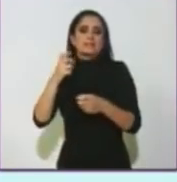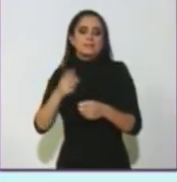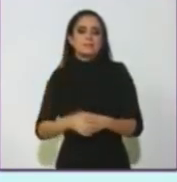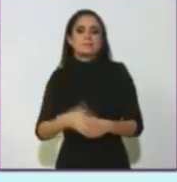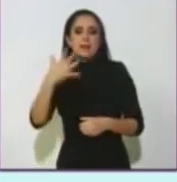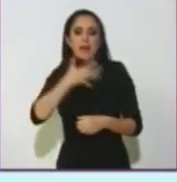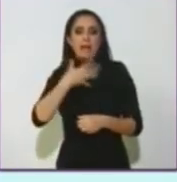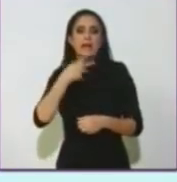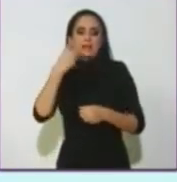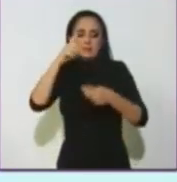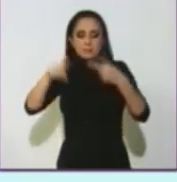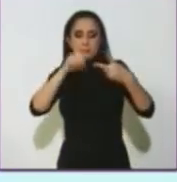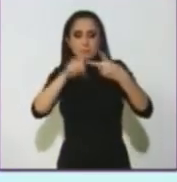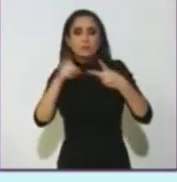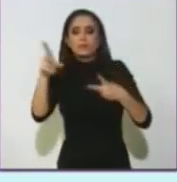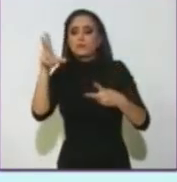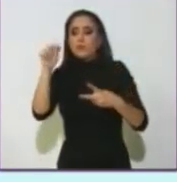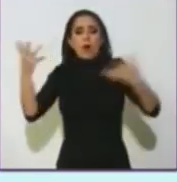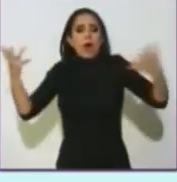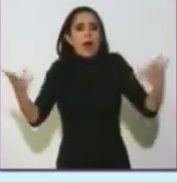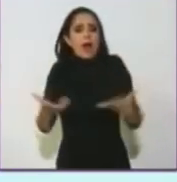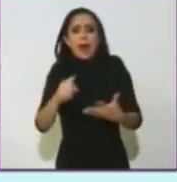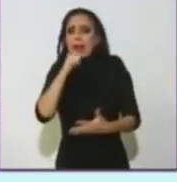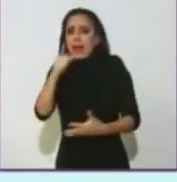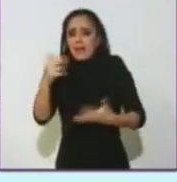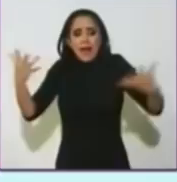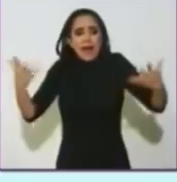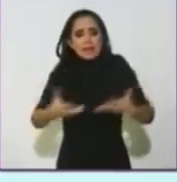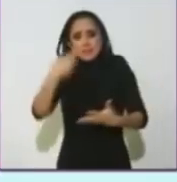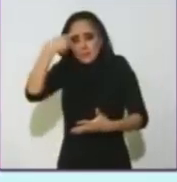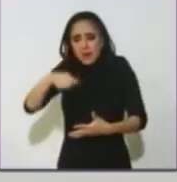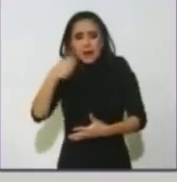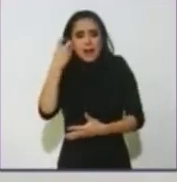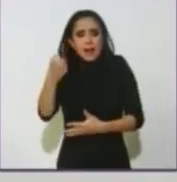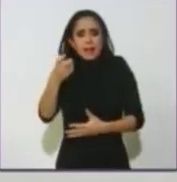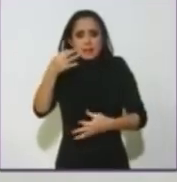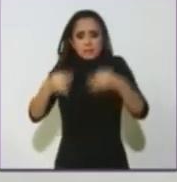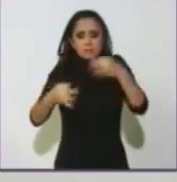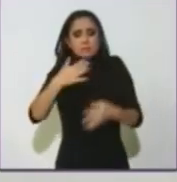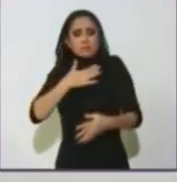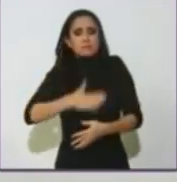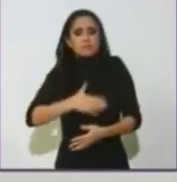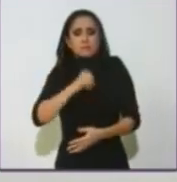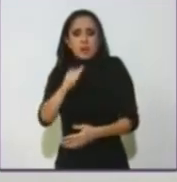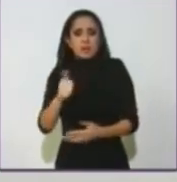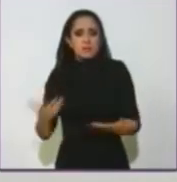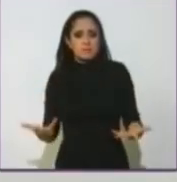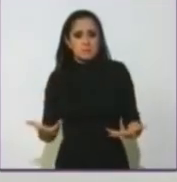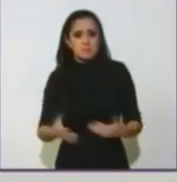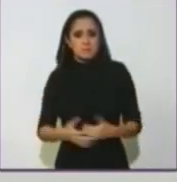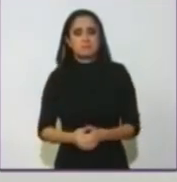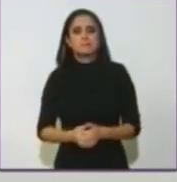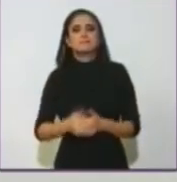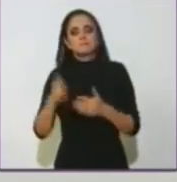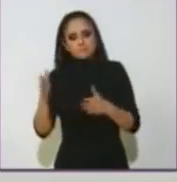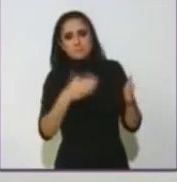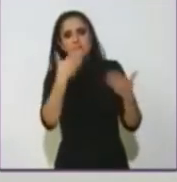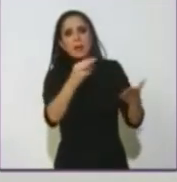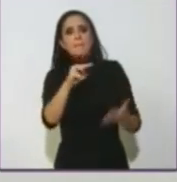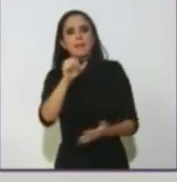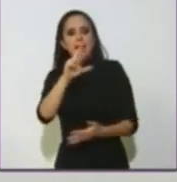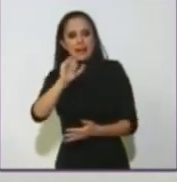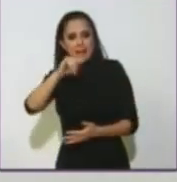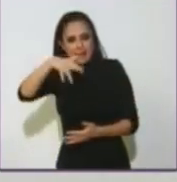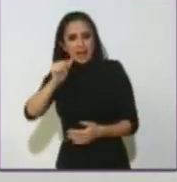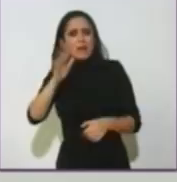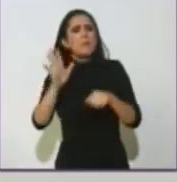tardanza no ha implementado nada en relación a ello bueno este mariana y uno se pregunta para qué